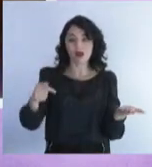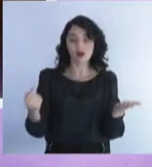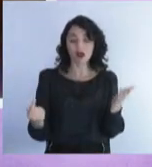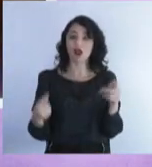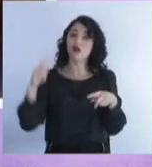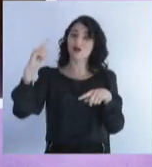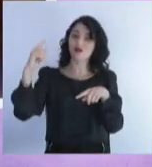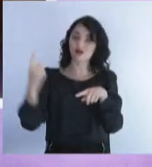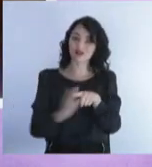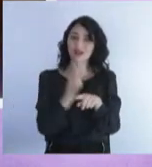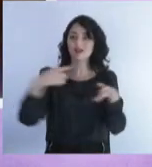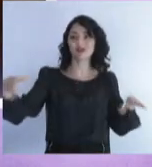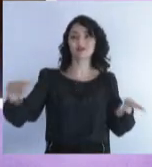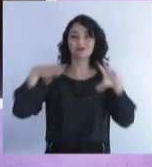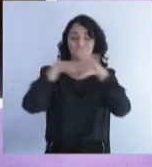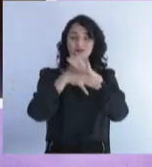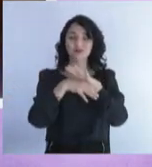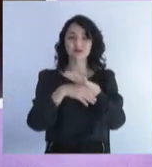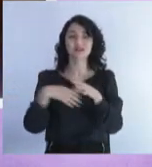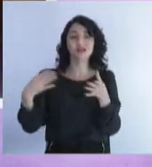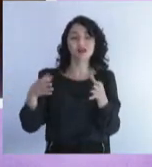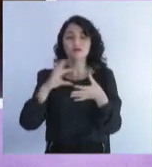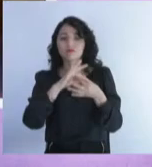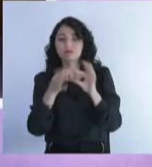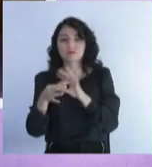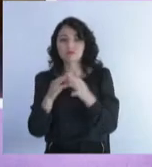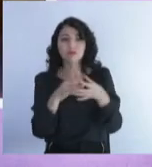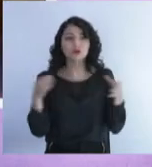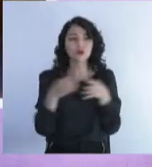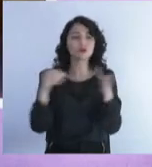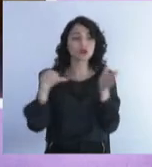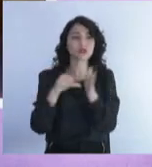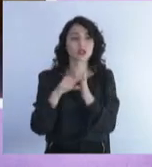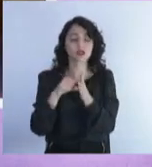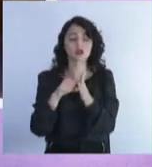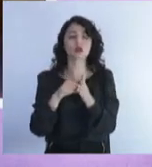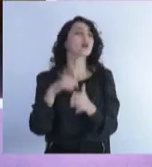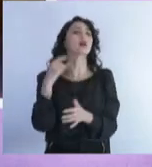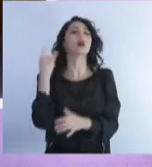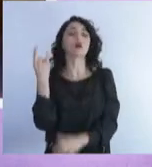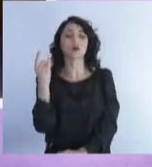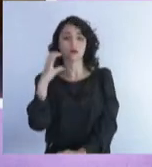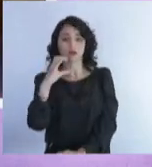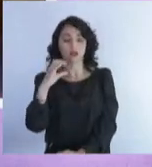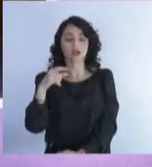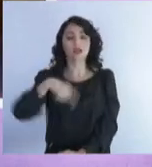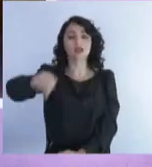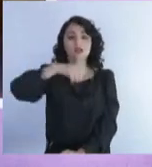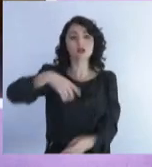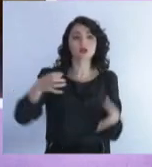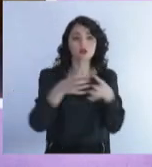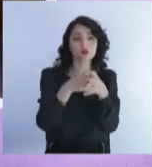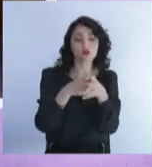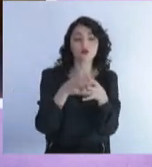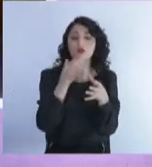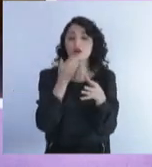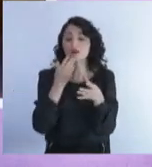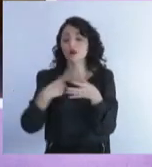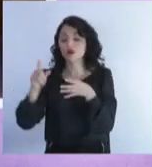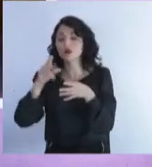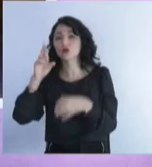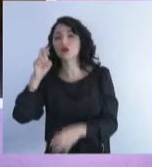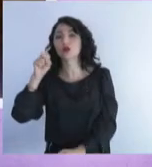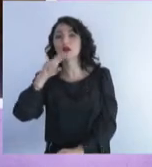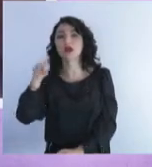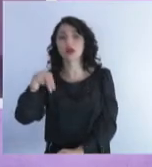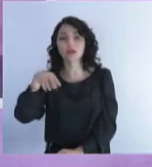encuentro que organiza el Centro de Innovación UC Anacleto Angelini en conjunto con las fundaciones Erasmus